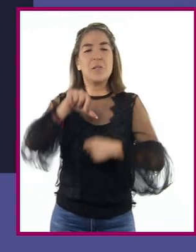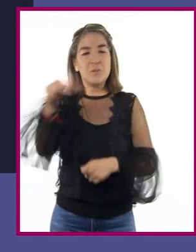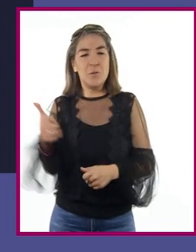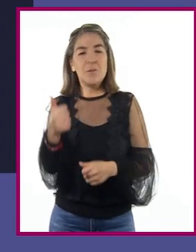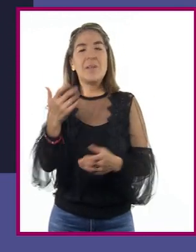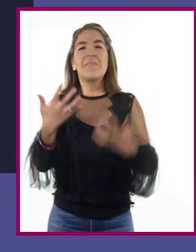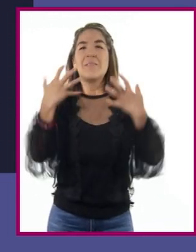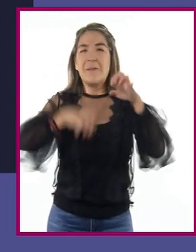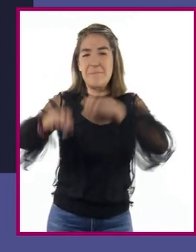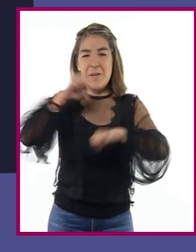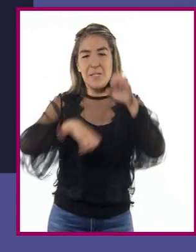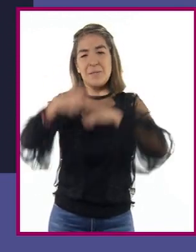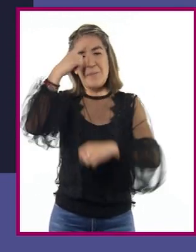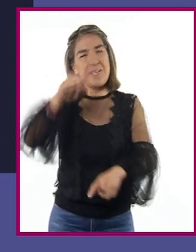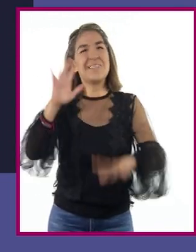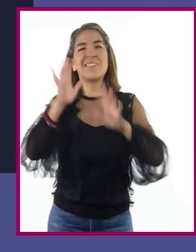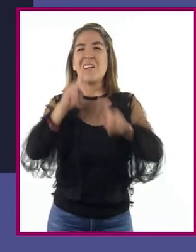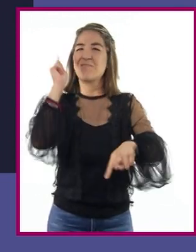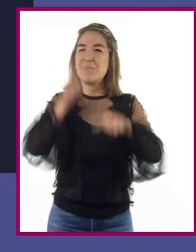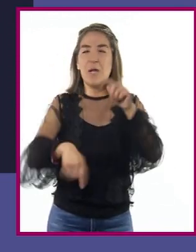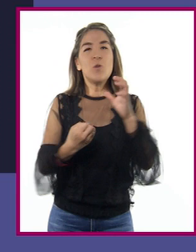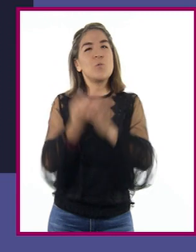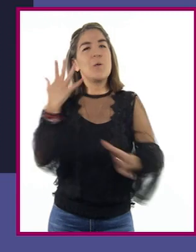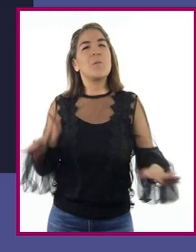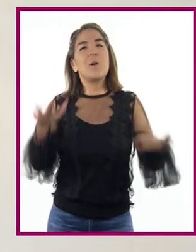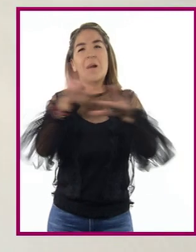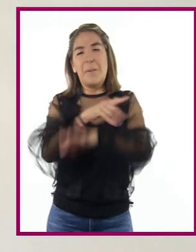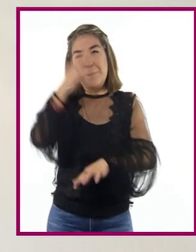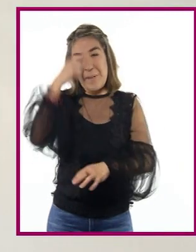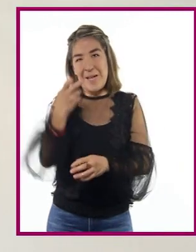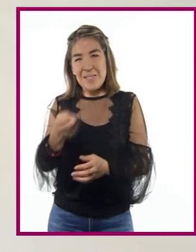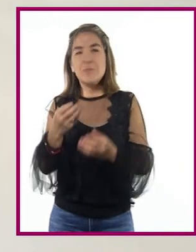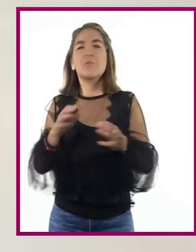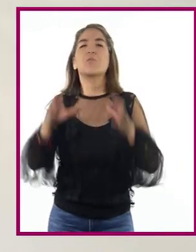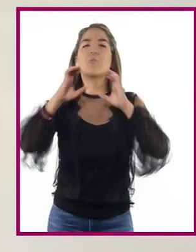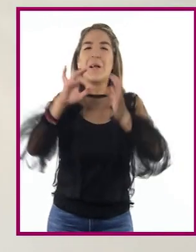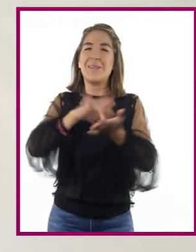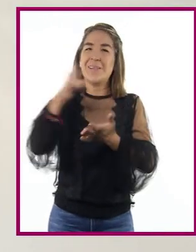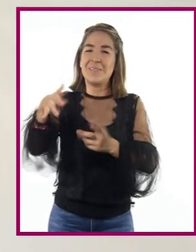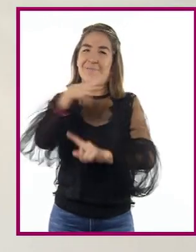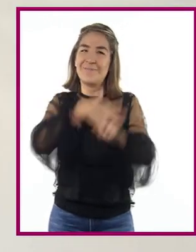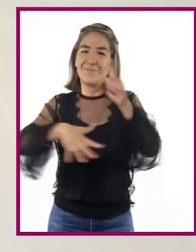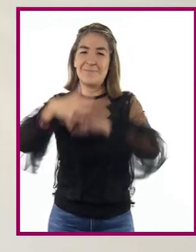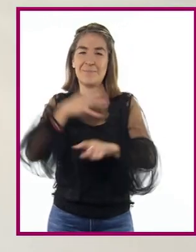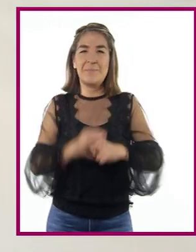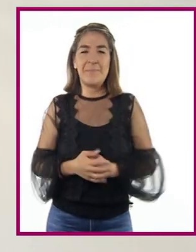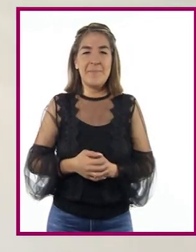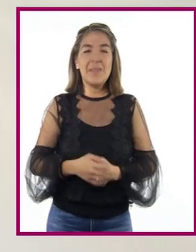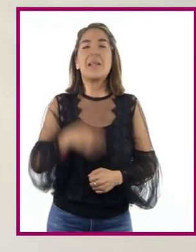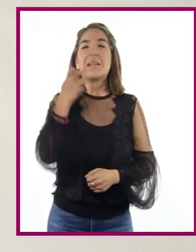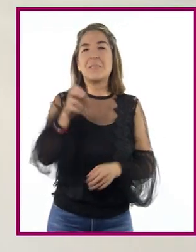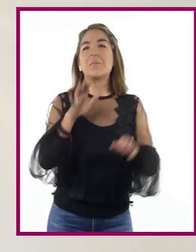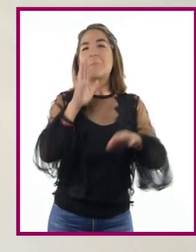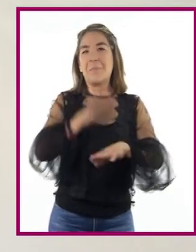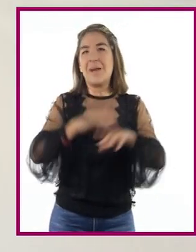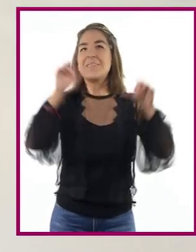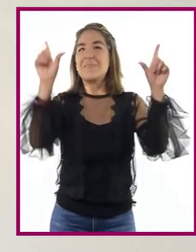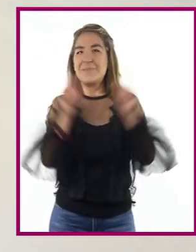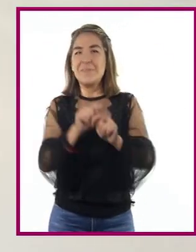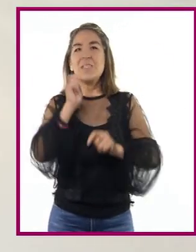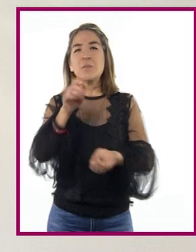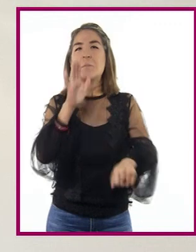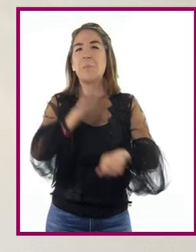alternativas gracias a su compromiso con el medio ambiente. Es verdad, incluso la frase suena más compleja, con